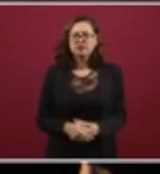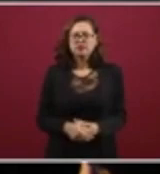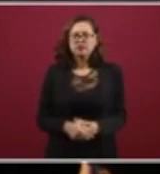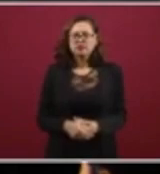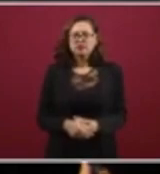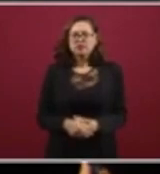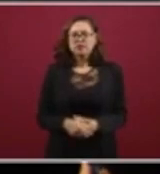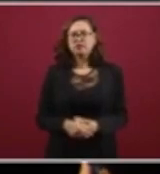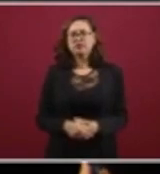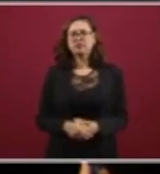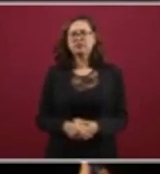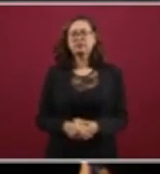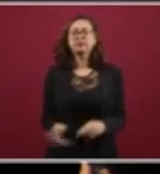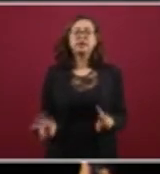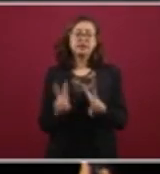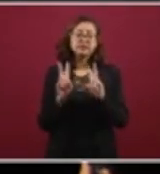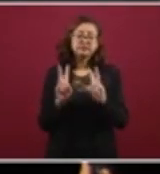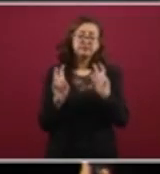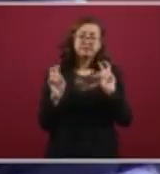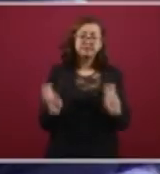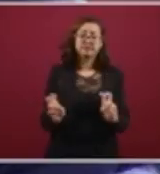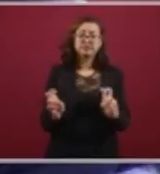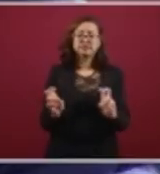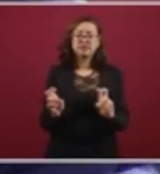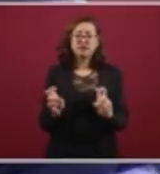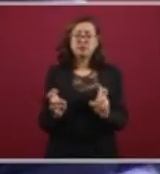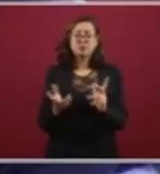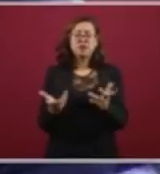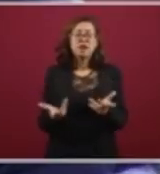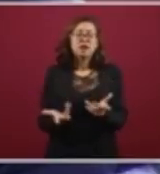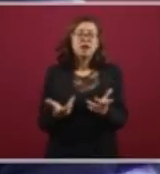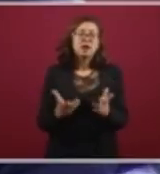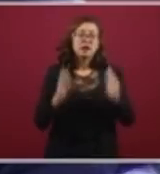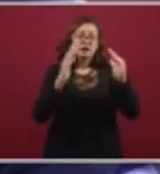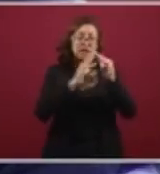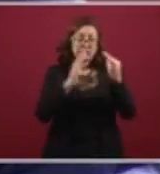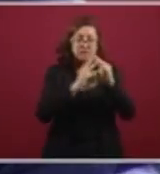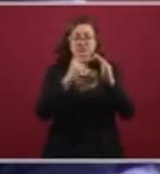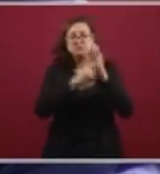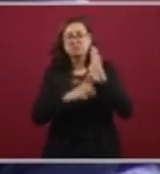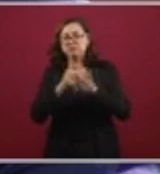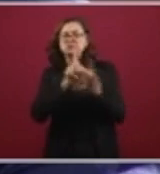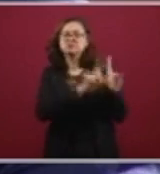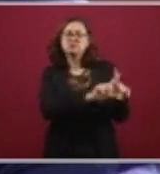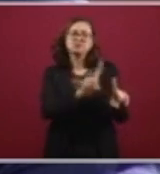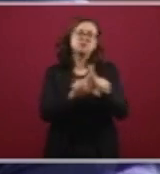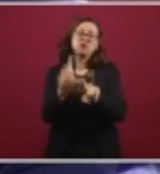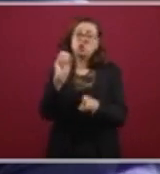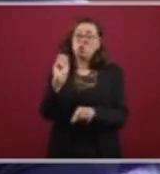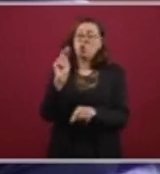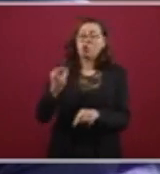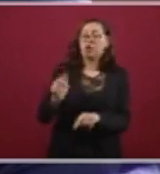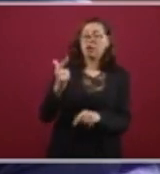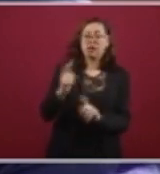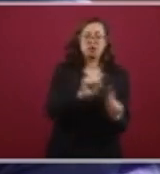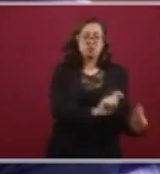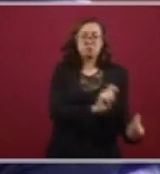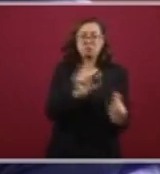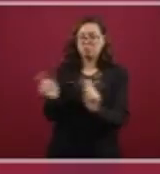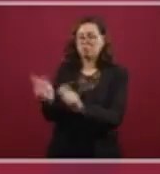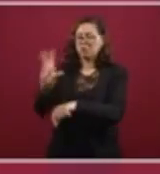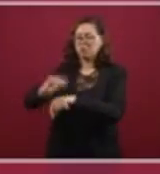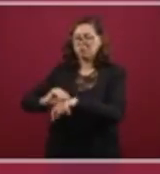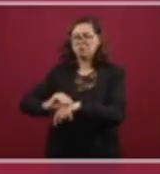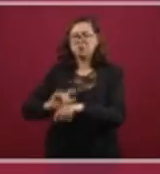bienes inmuebles que están en depositaría y a qué organizaciones, ONGs o sea otorgado con todo